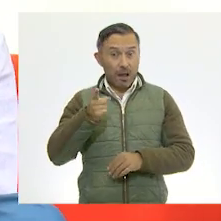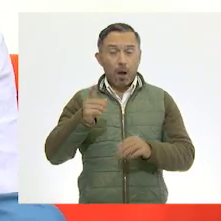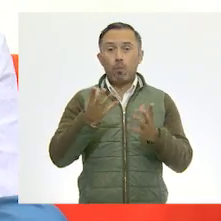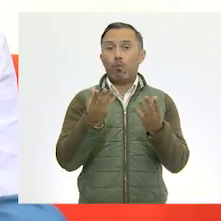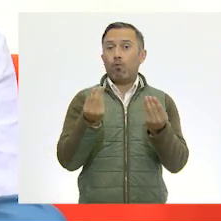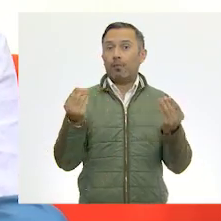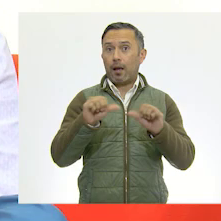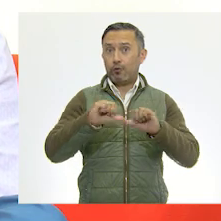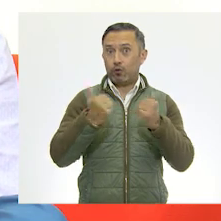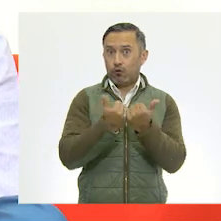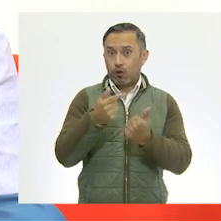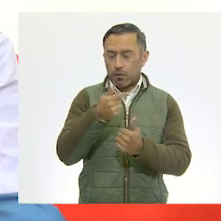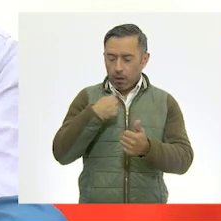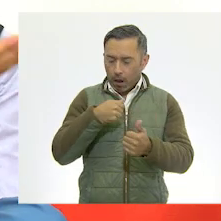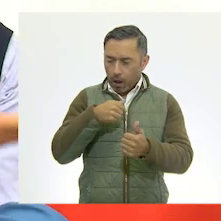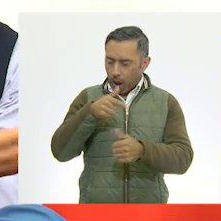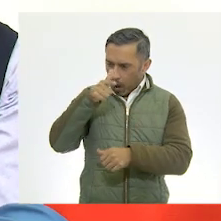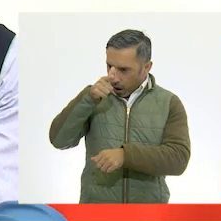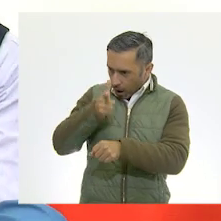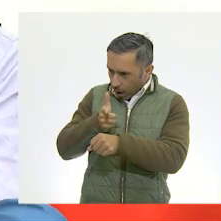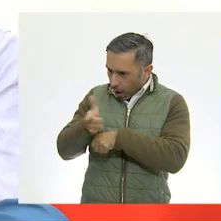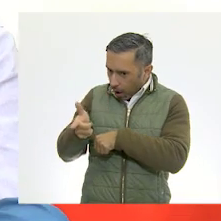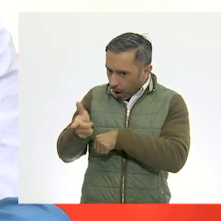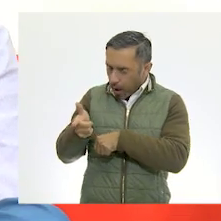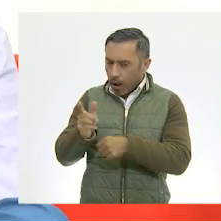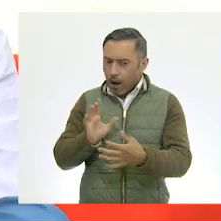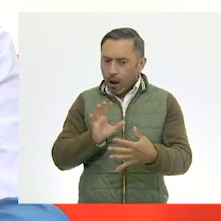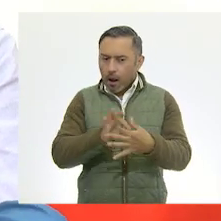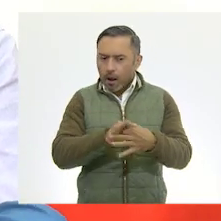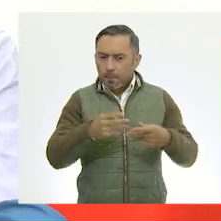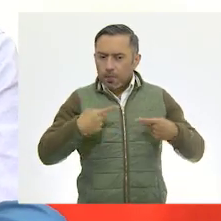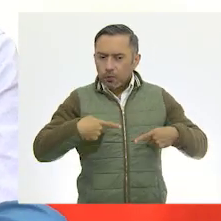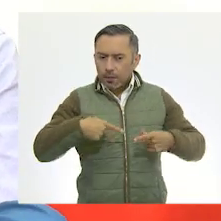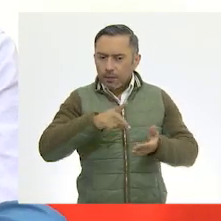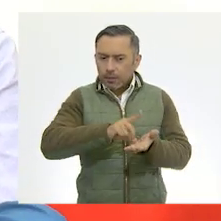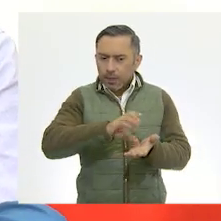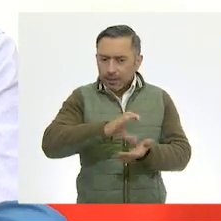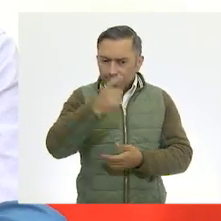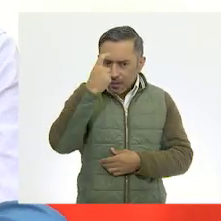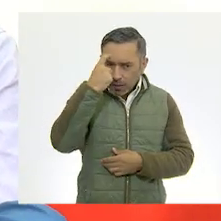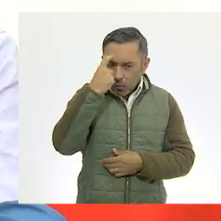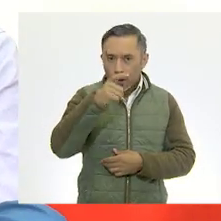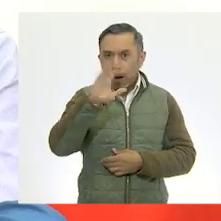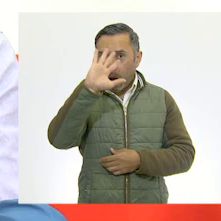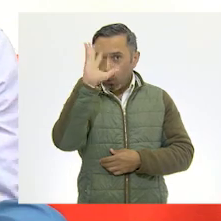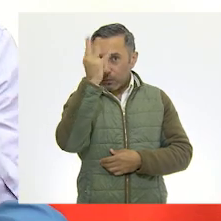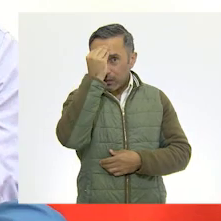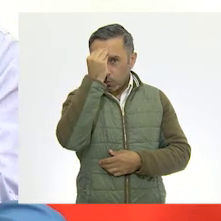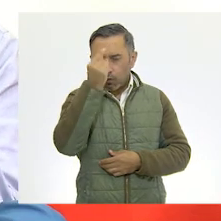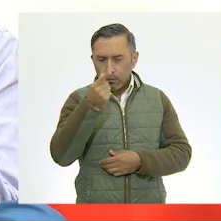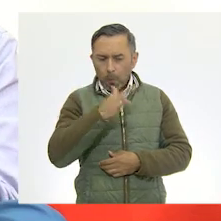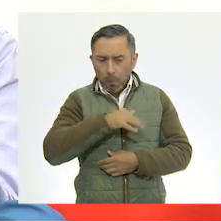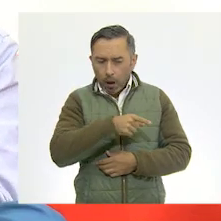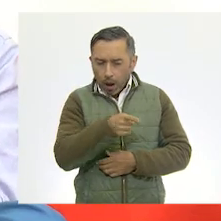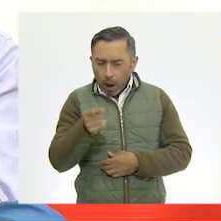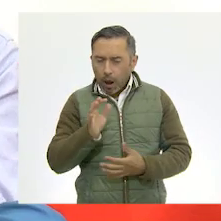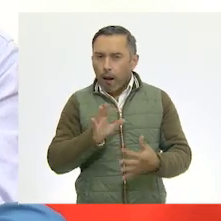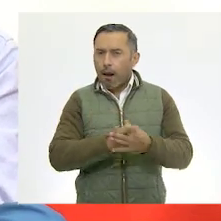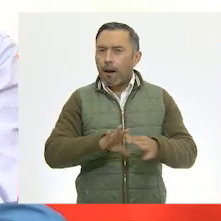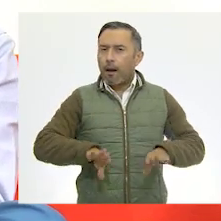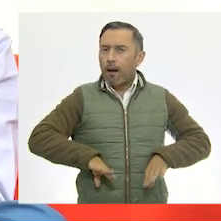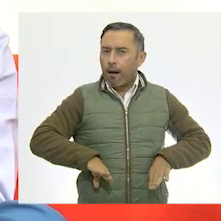muy útil para personas con discapacidad intelectual, para personas con autismo, ¿no? Entonces, ha sido muy interesante porque justo también se